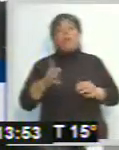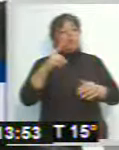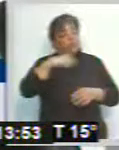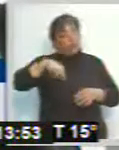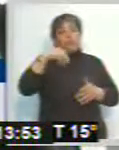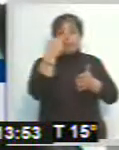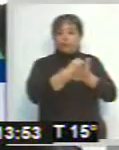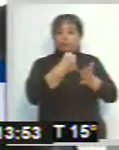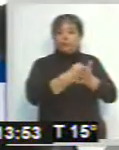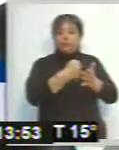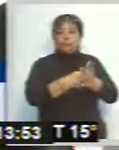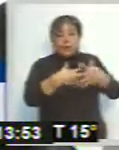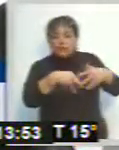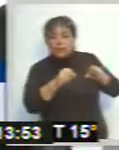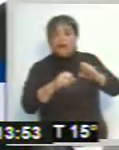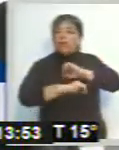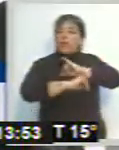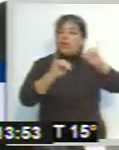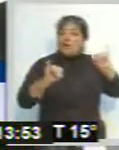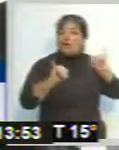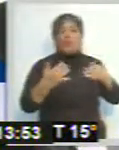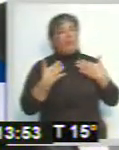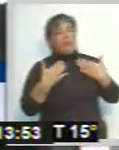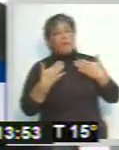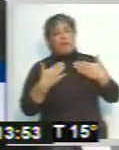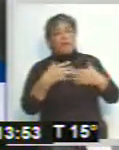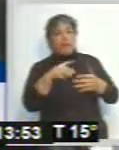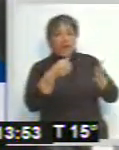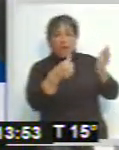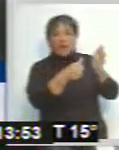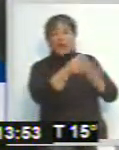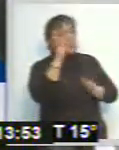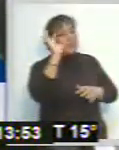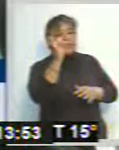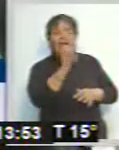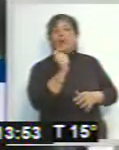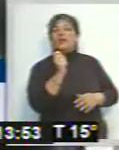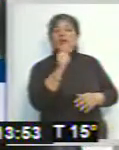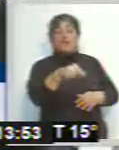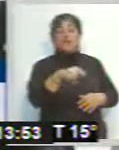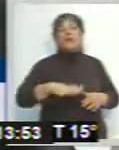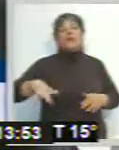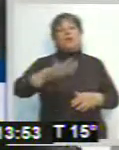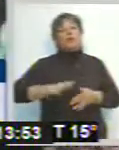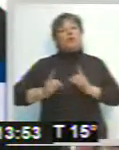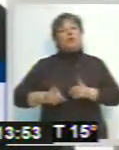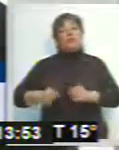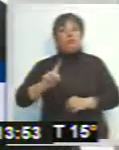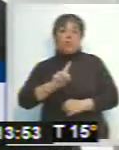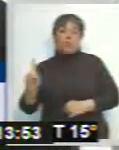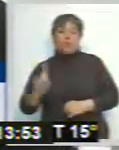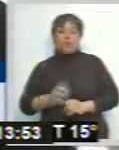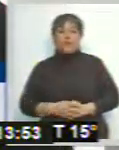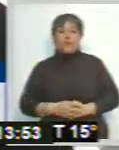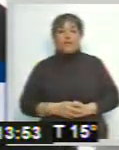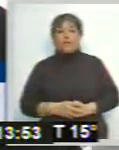de buscar la mayor información posible para poder identificarlos y poder saber si son de la zona o no. ¿Por qué surgió,